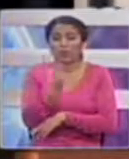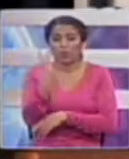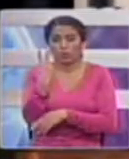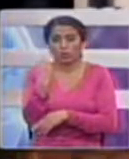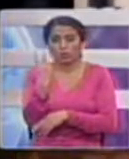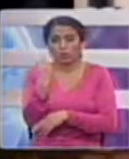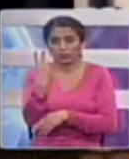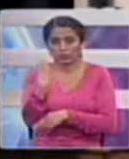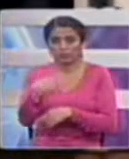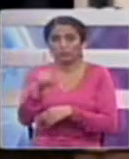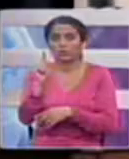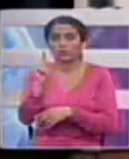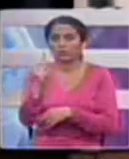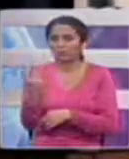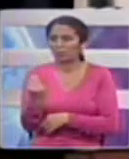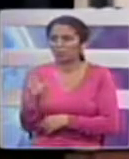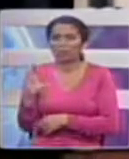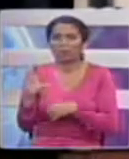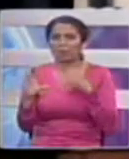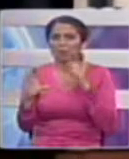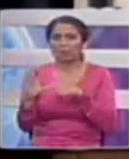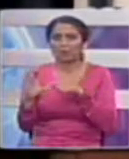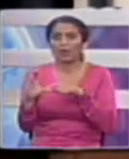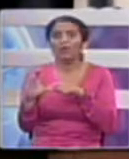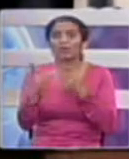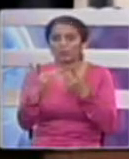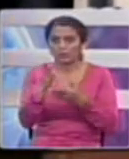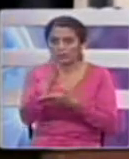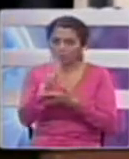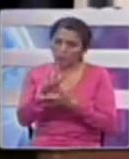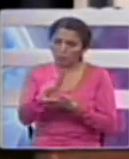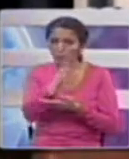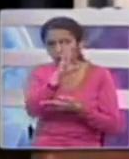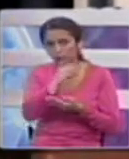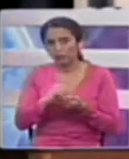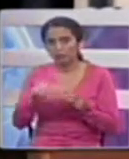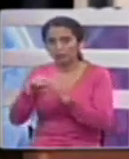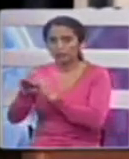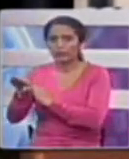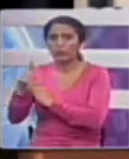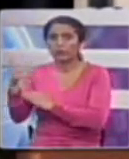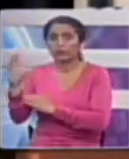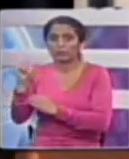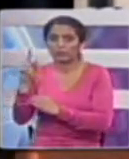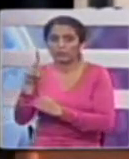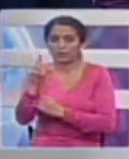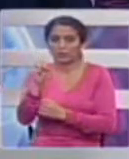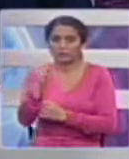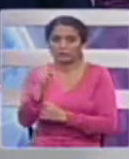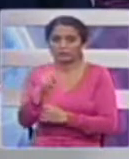esos recursos habrían sido transferidos a Carlos P. Santiago Villasañay, Telerama Noticias.